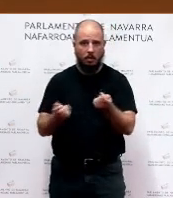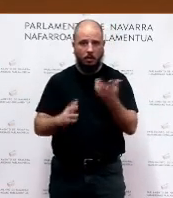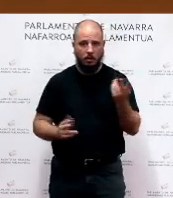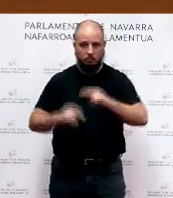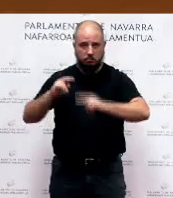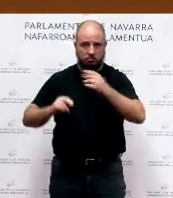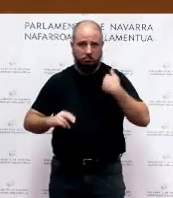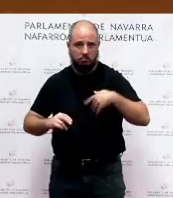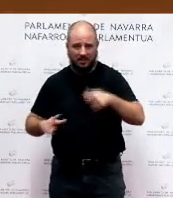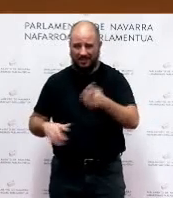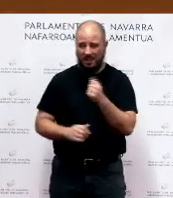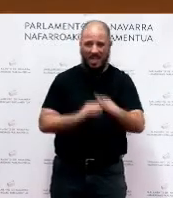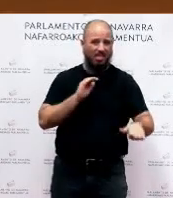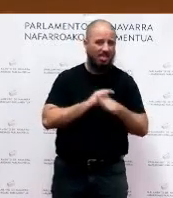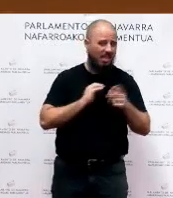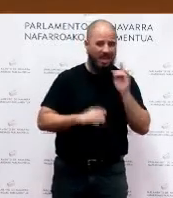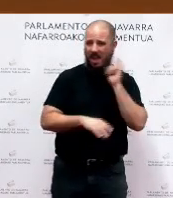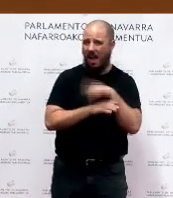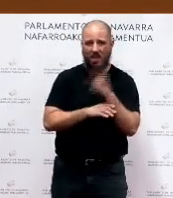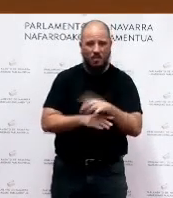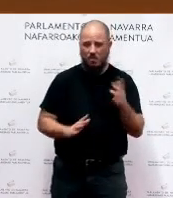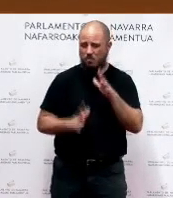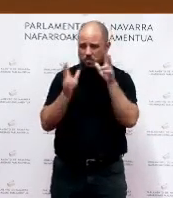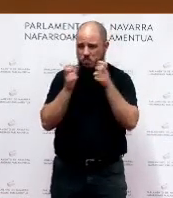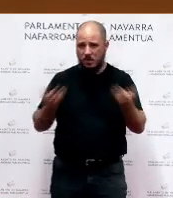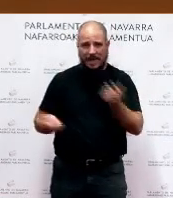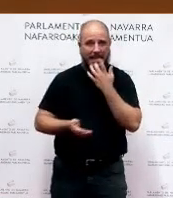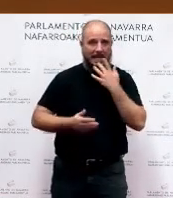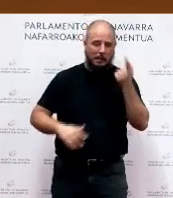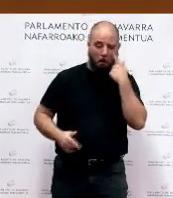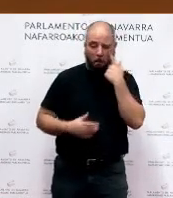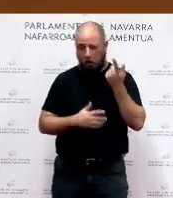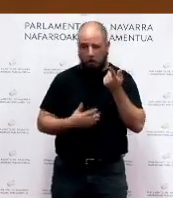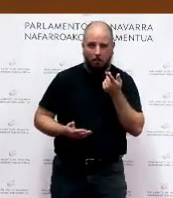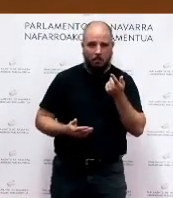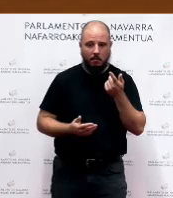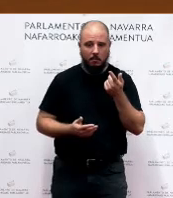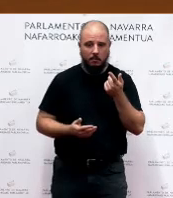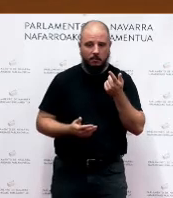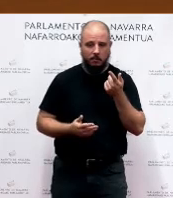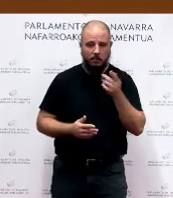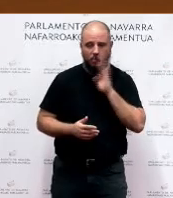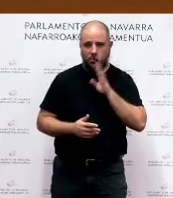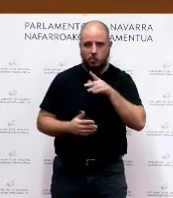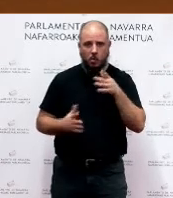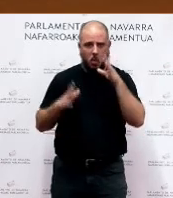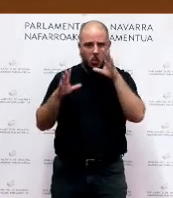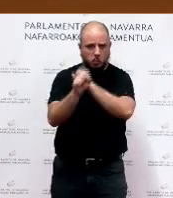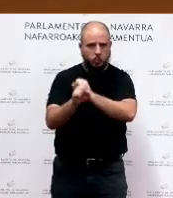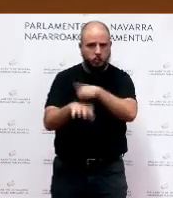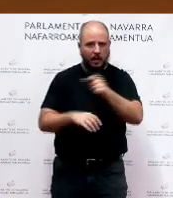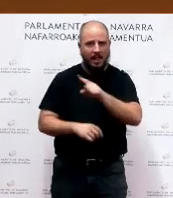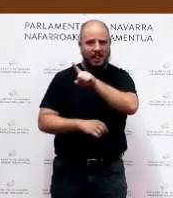y un infierno para sus presuntos beneficiarios. Ahí está el tejemaneje, a ver en qué queda, que han creado en torno a las 108 viviendas